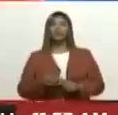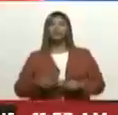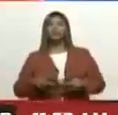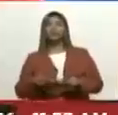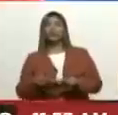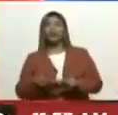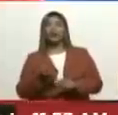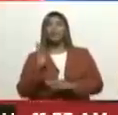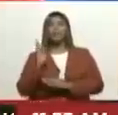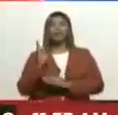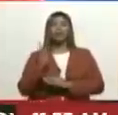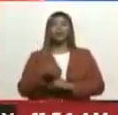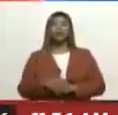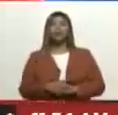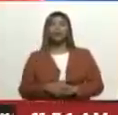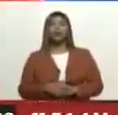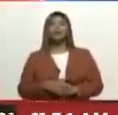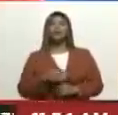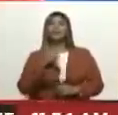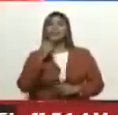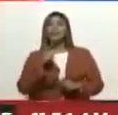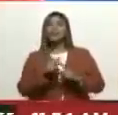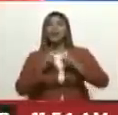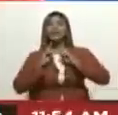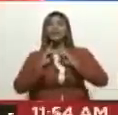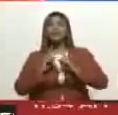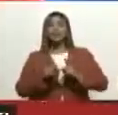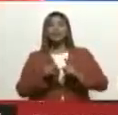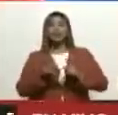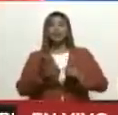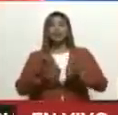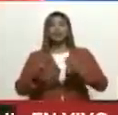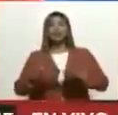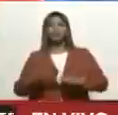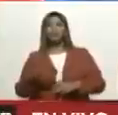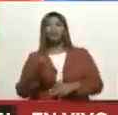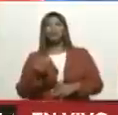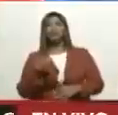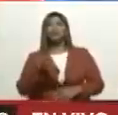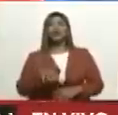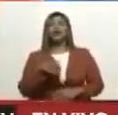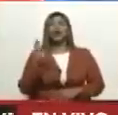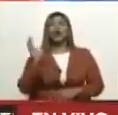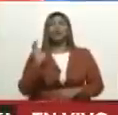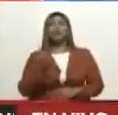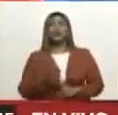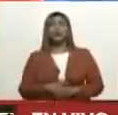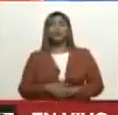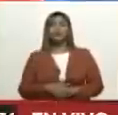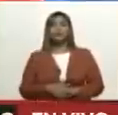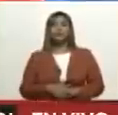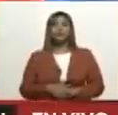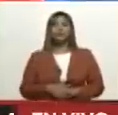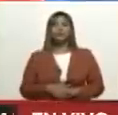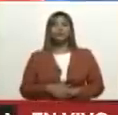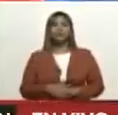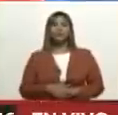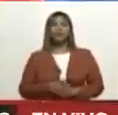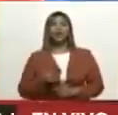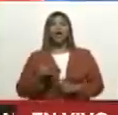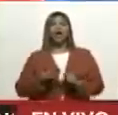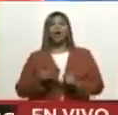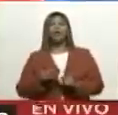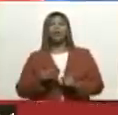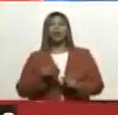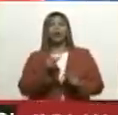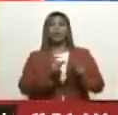riesgo, casi un cementerio viviente, a muchas regiones colombianas, y que pretenden algunos sicarios,